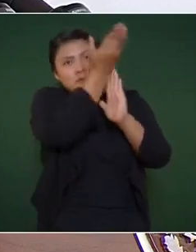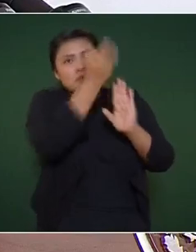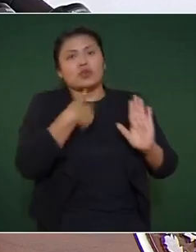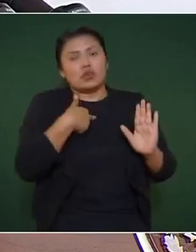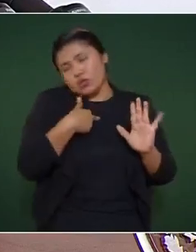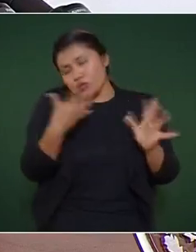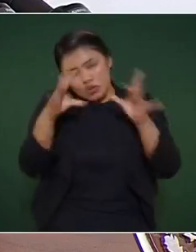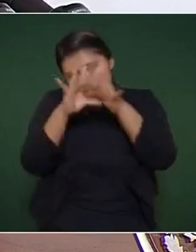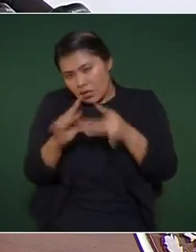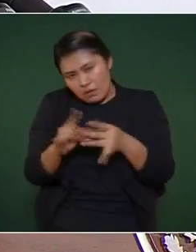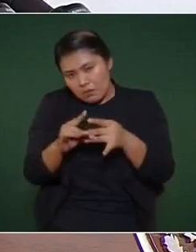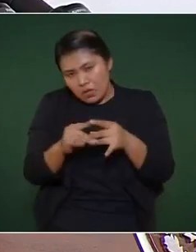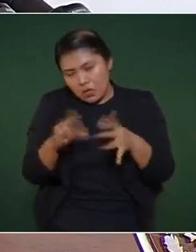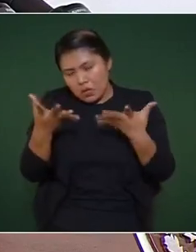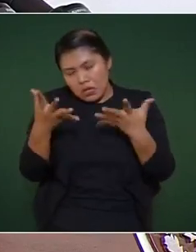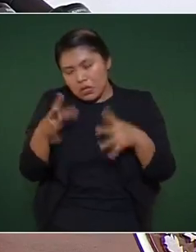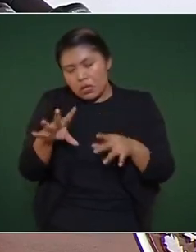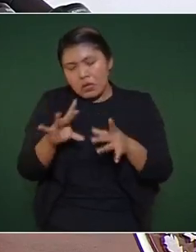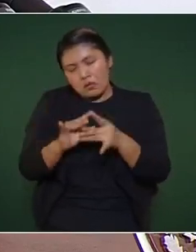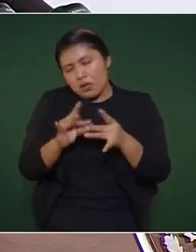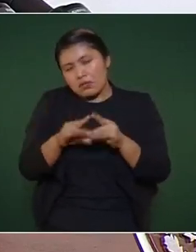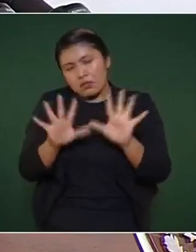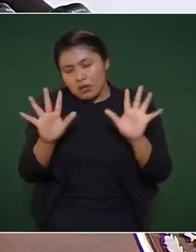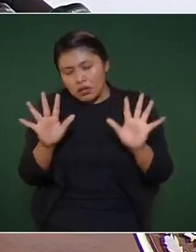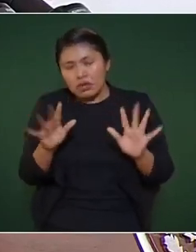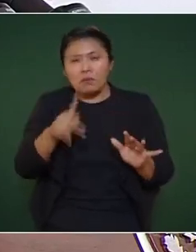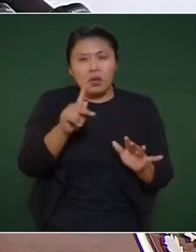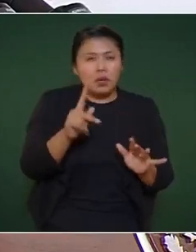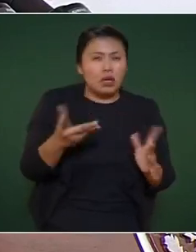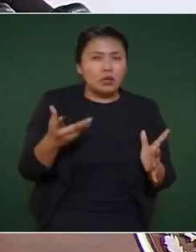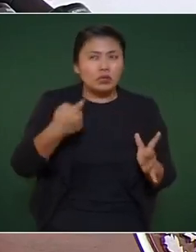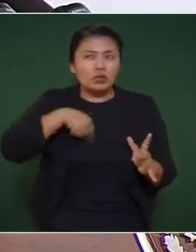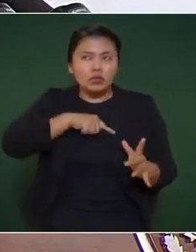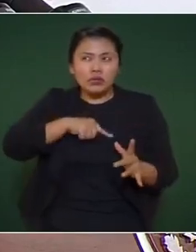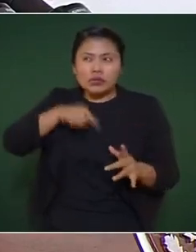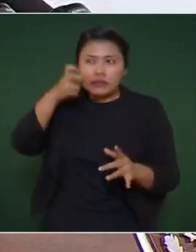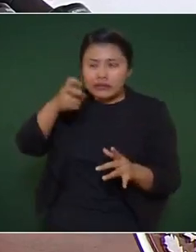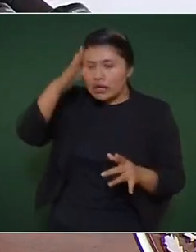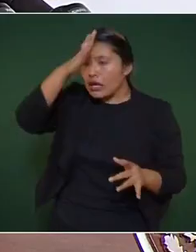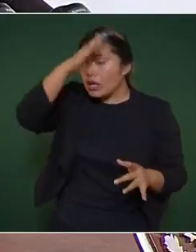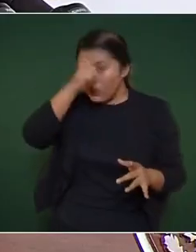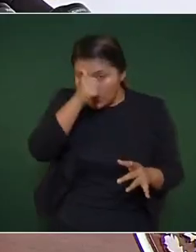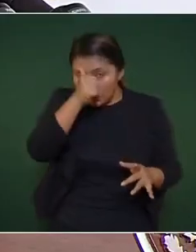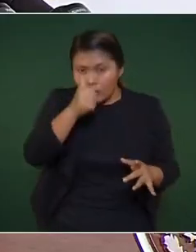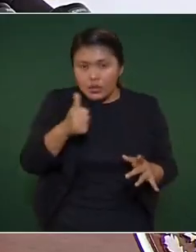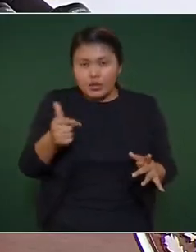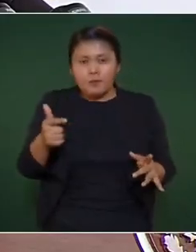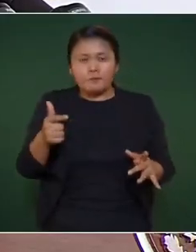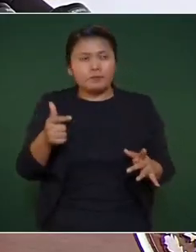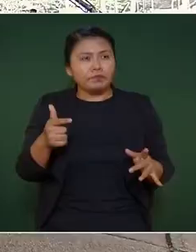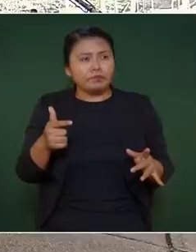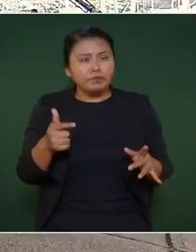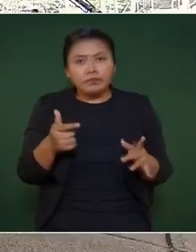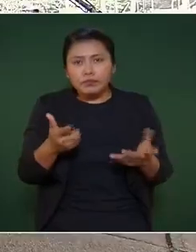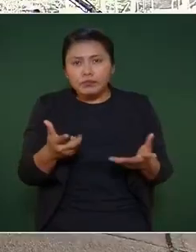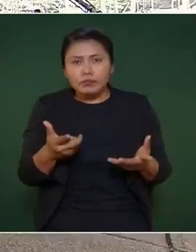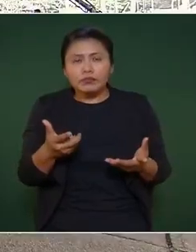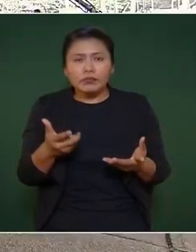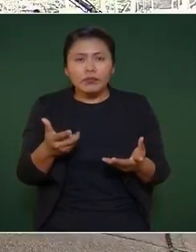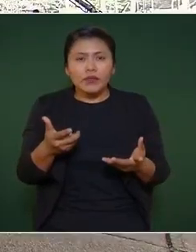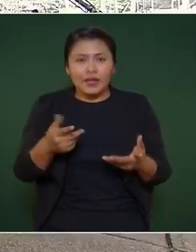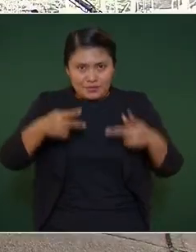términos generales, y este convenio hace que el desarrollador